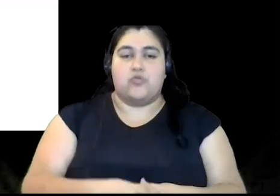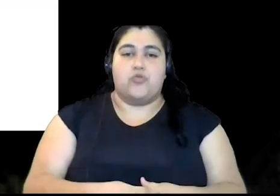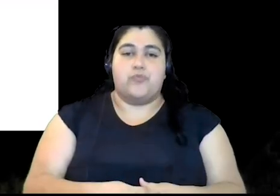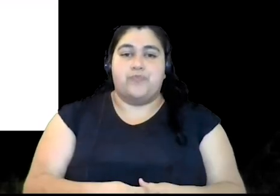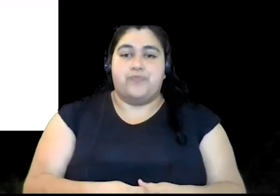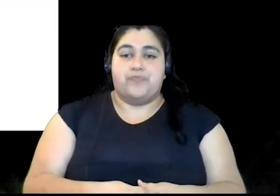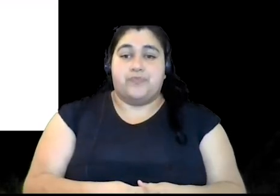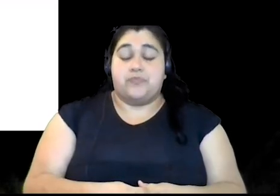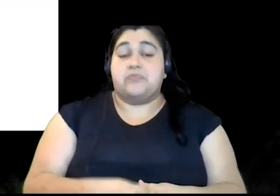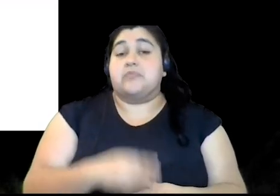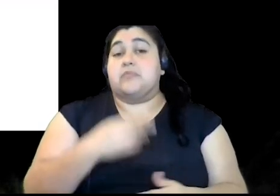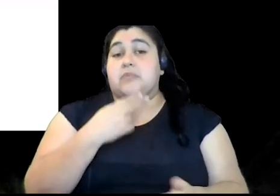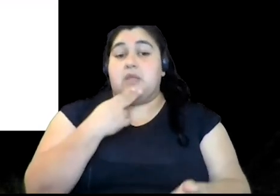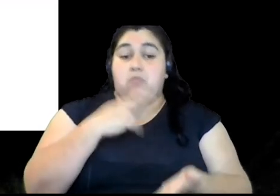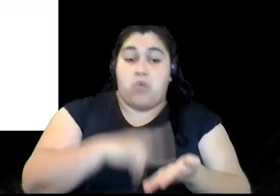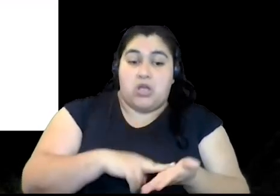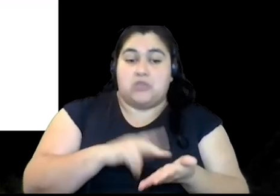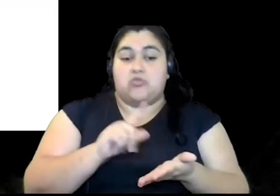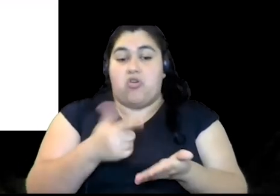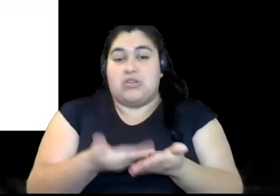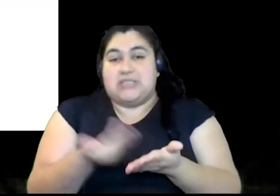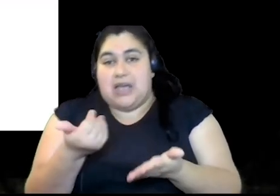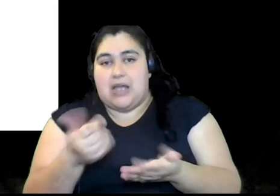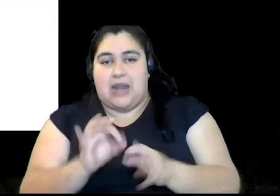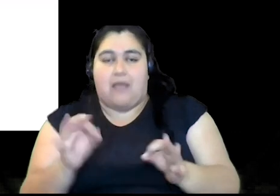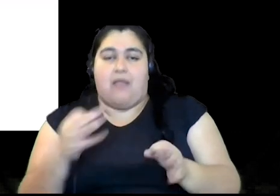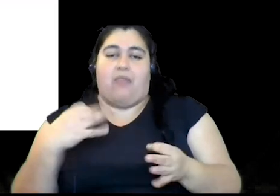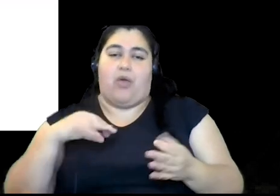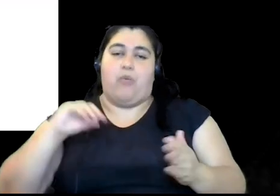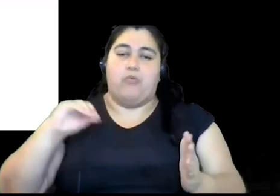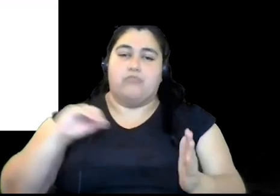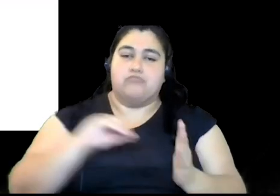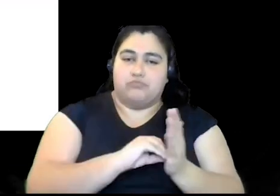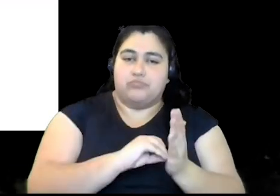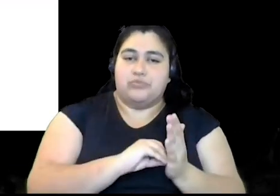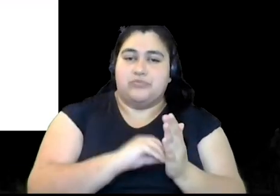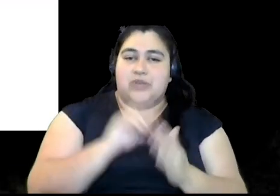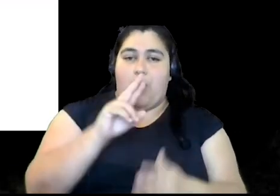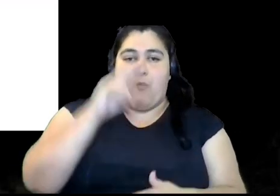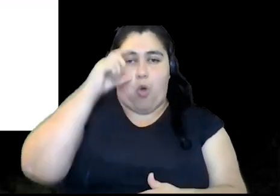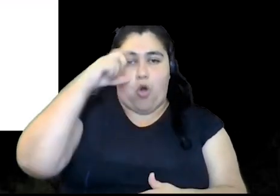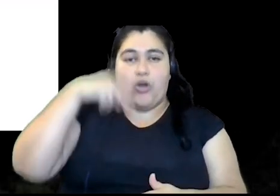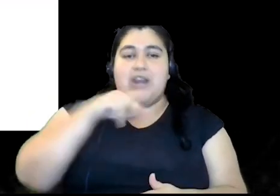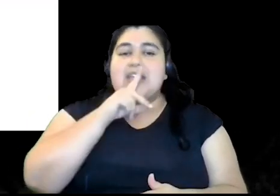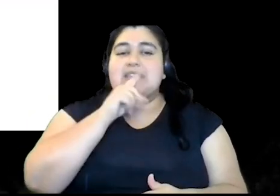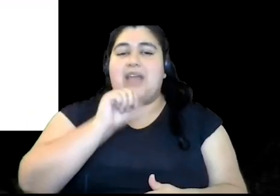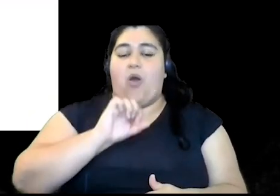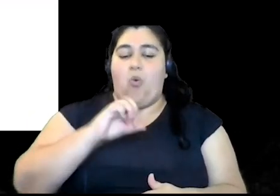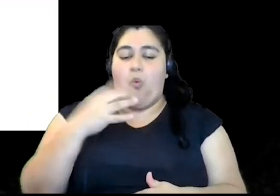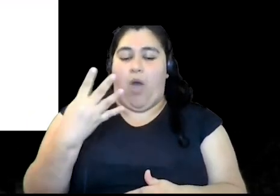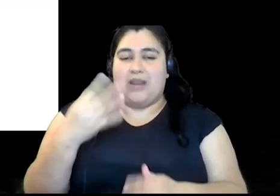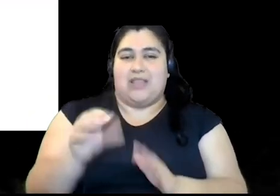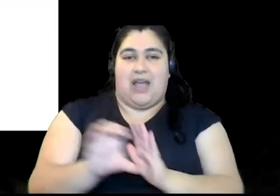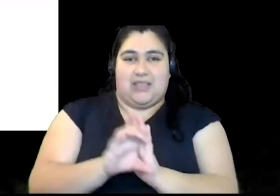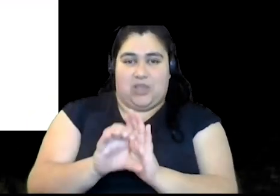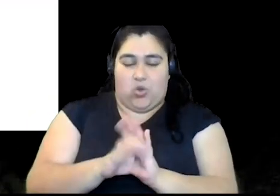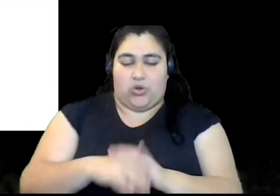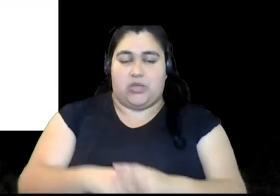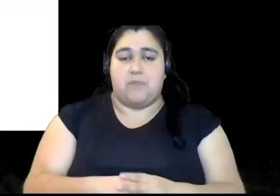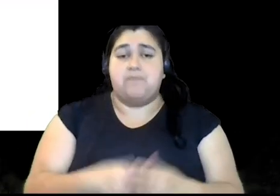exento, desgravado o excluido, tengo que incorporarlo como renta de la cuarta categoría, porque los